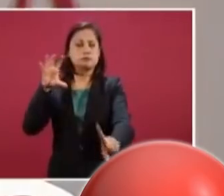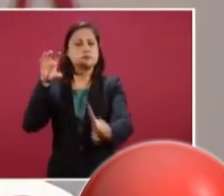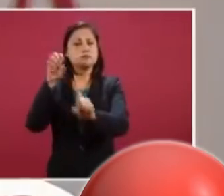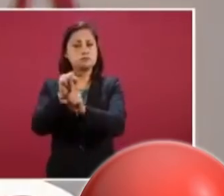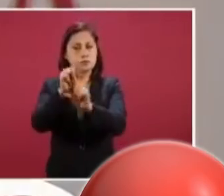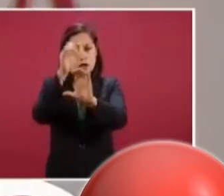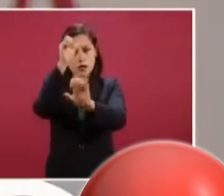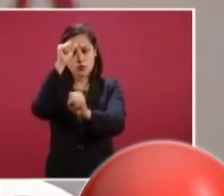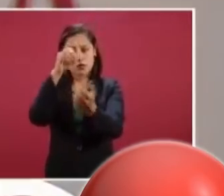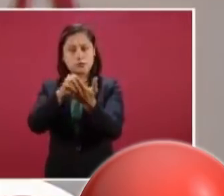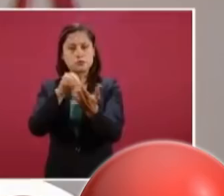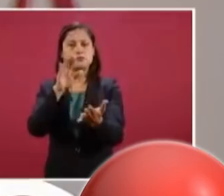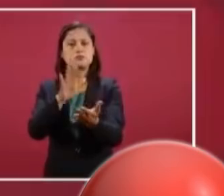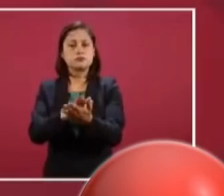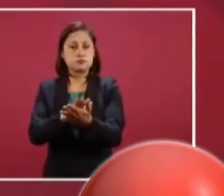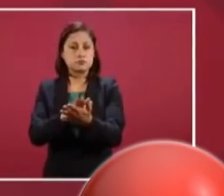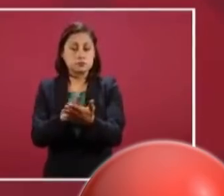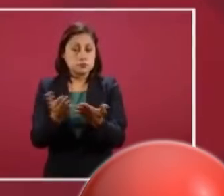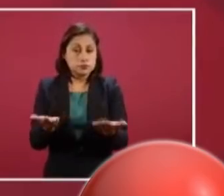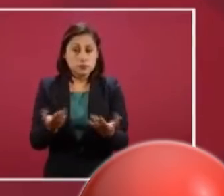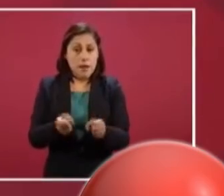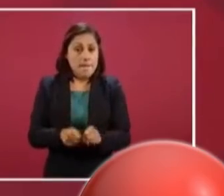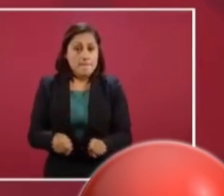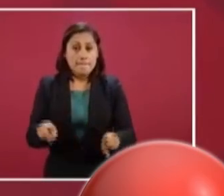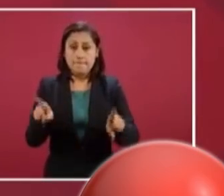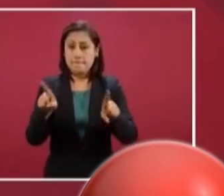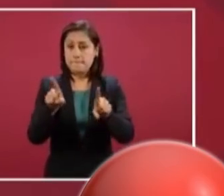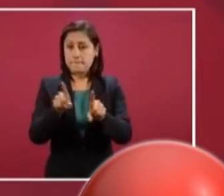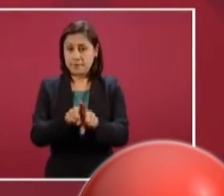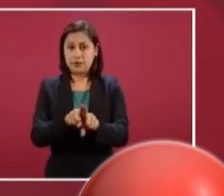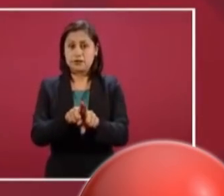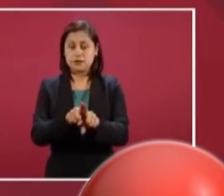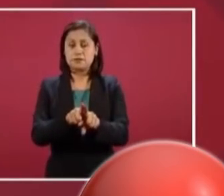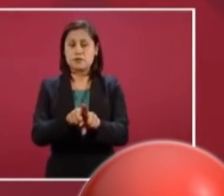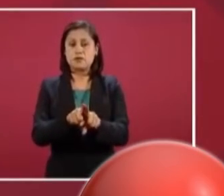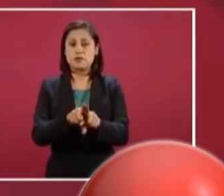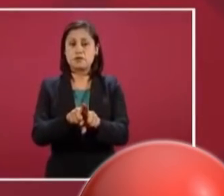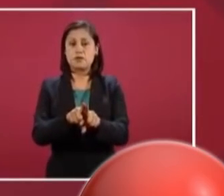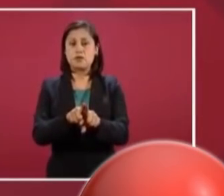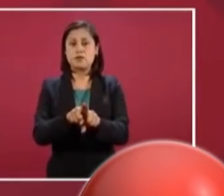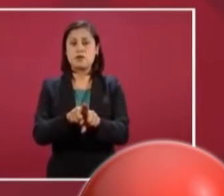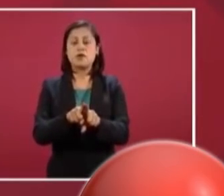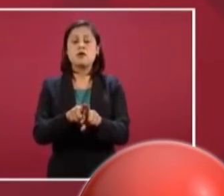así, en todo aquello que signifique